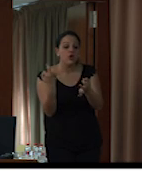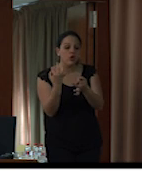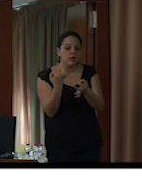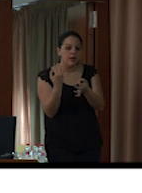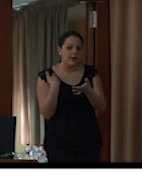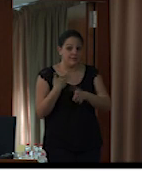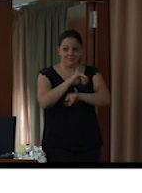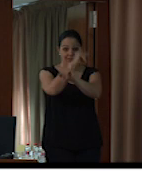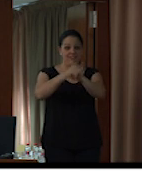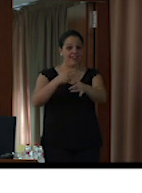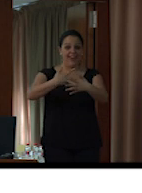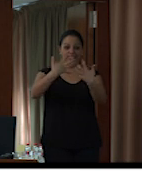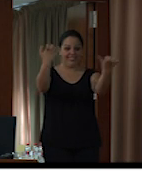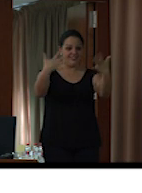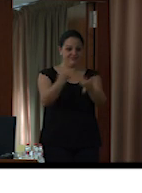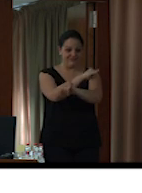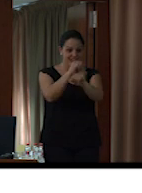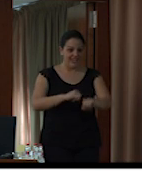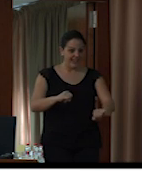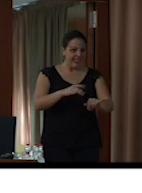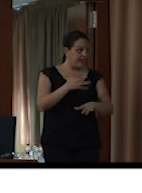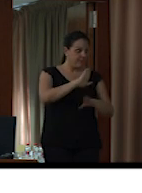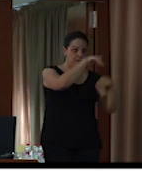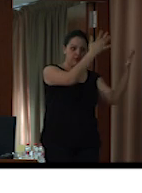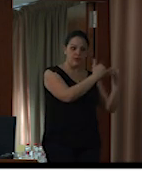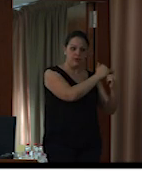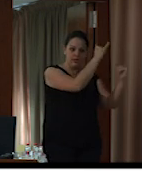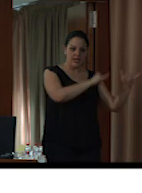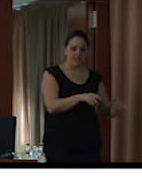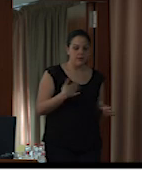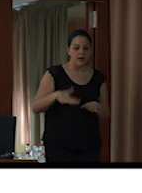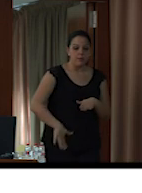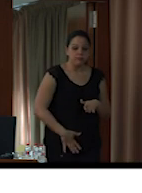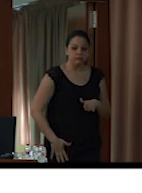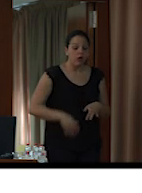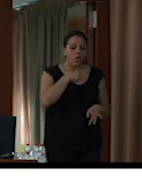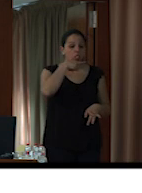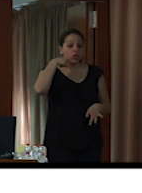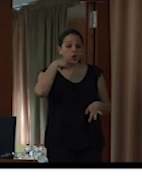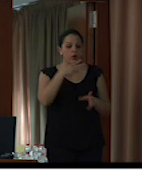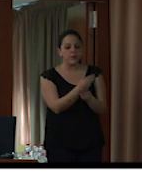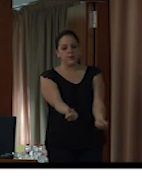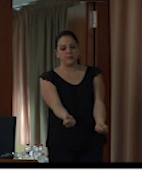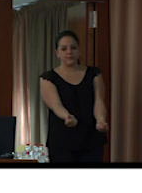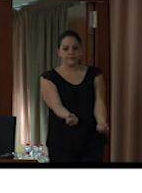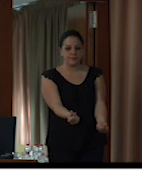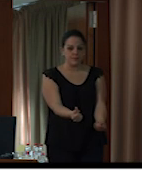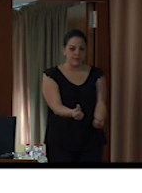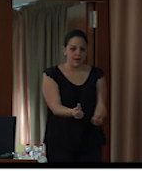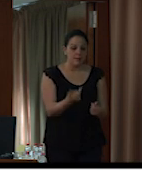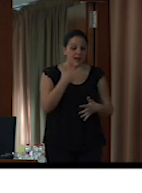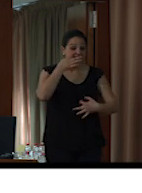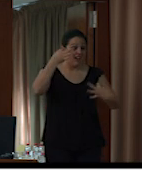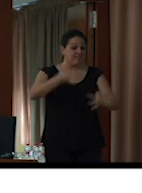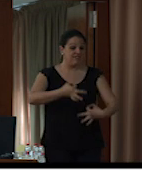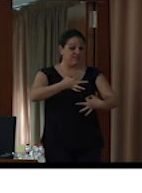seríamos muy felices, porque tendríamos pomadas para el dolor muy fuerte, que duele mucho, muchísimo. Pero la